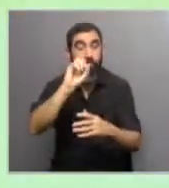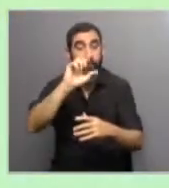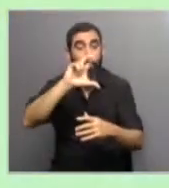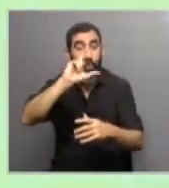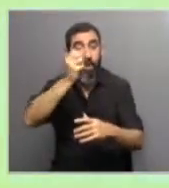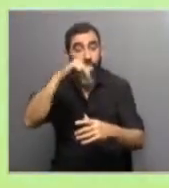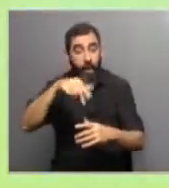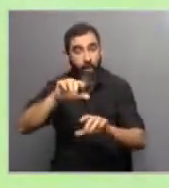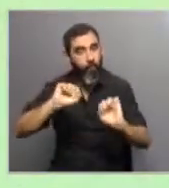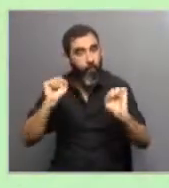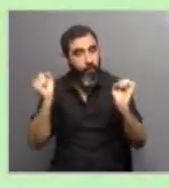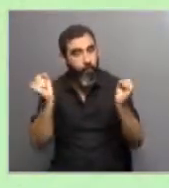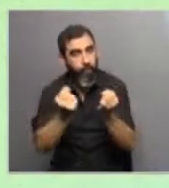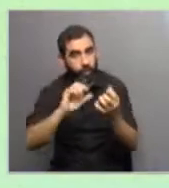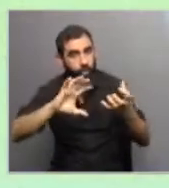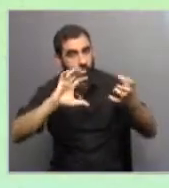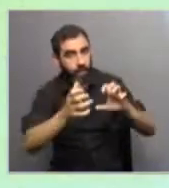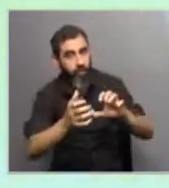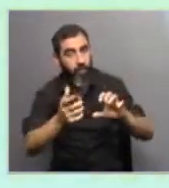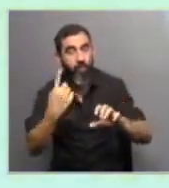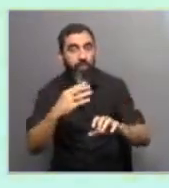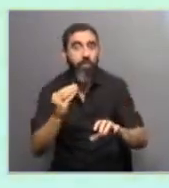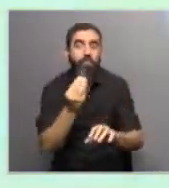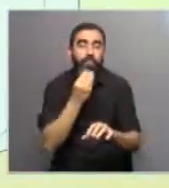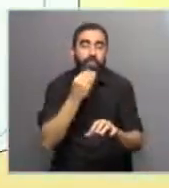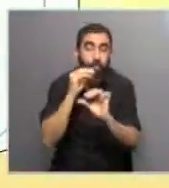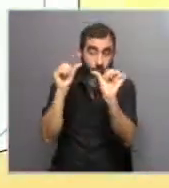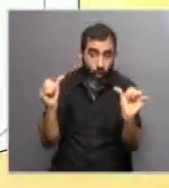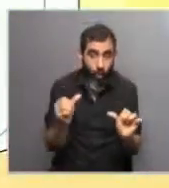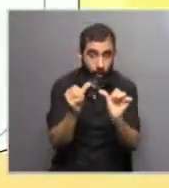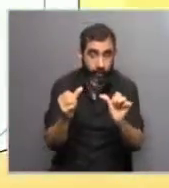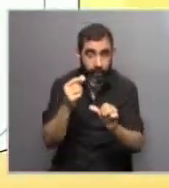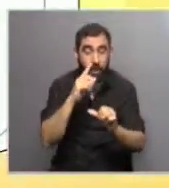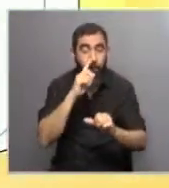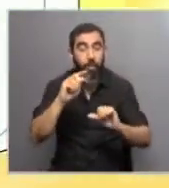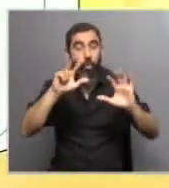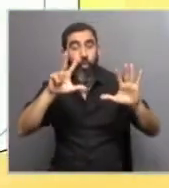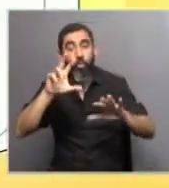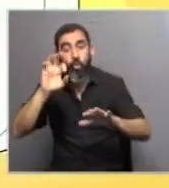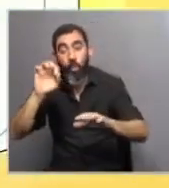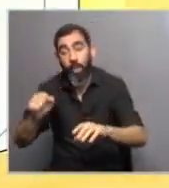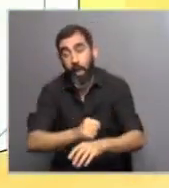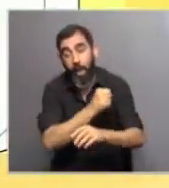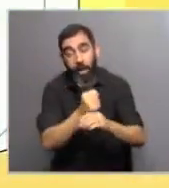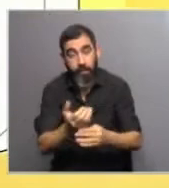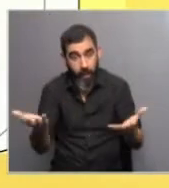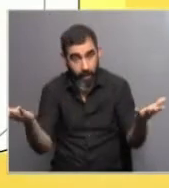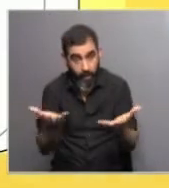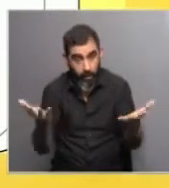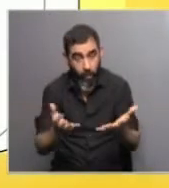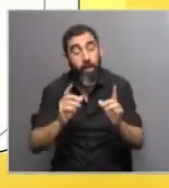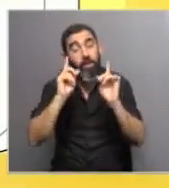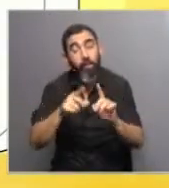tiende a enfriar el clima, ¿sí? Entonces hace una simulación con esos forzantes desde 1850 a la fecha y después hace